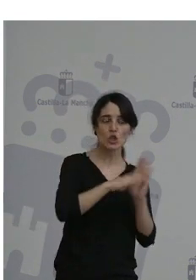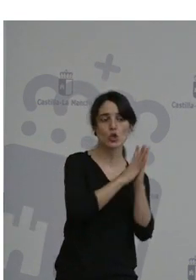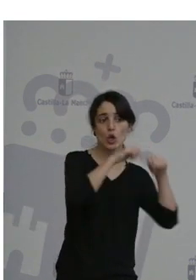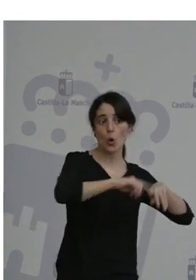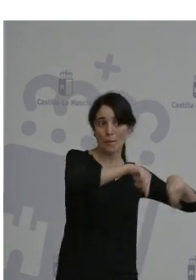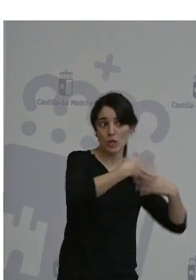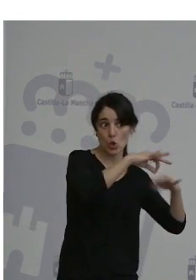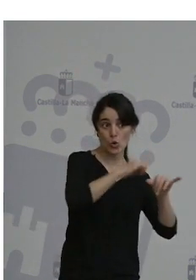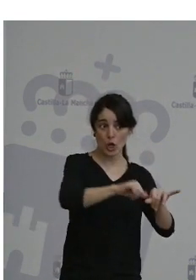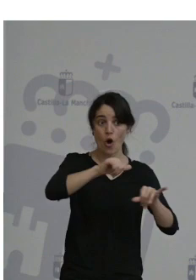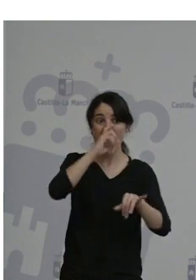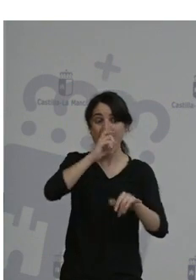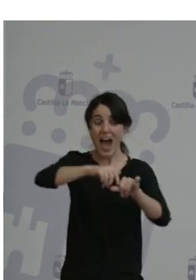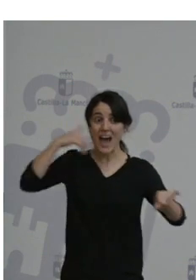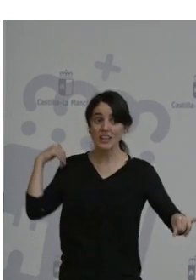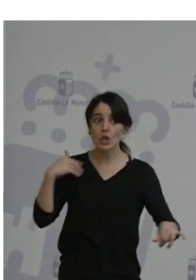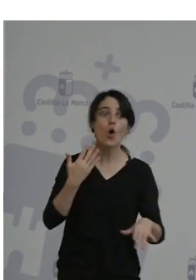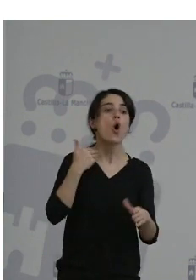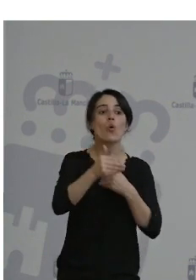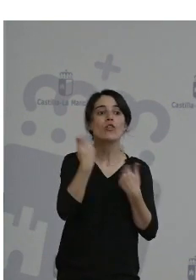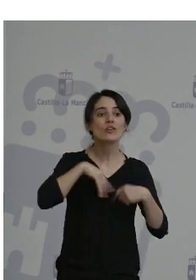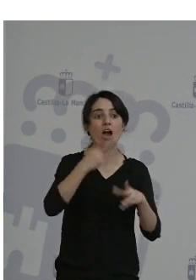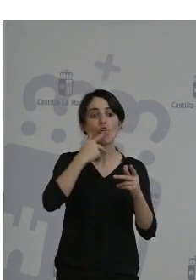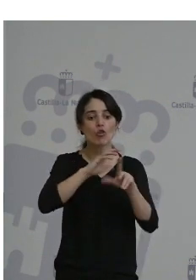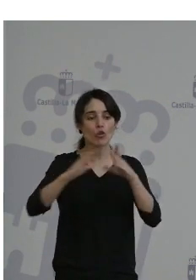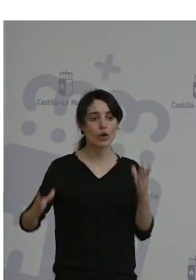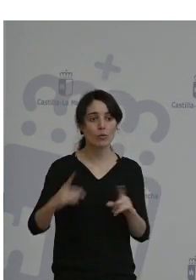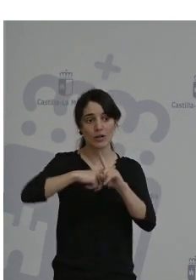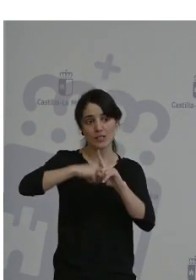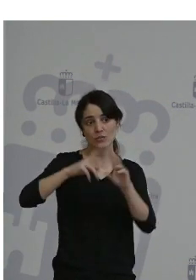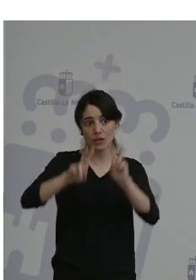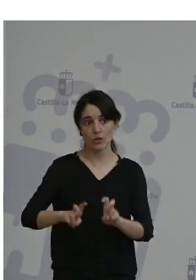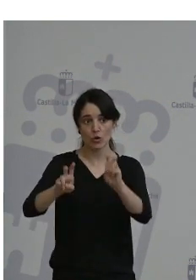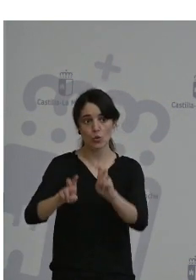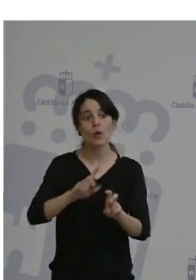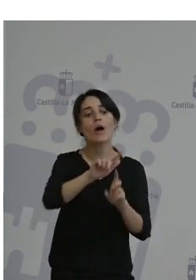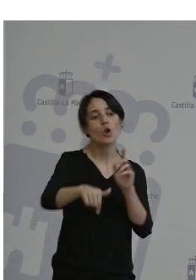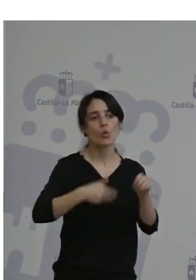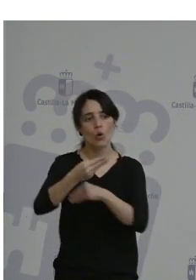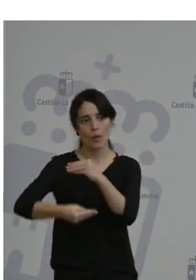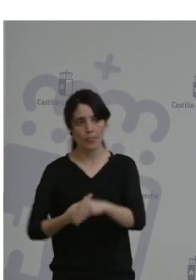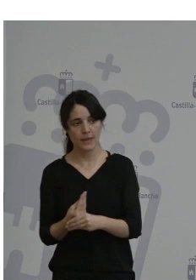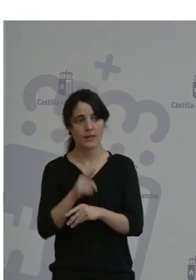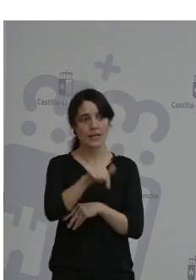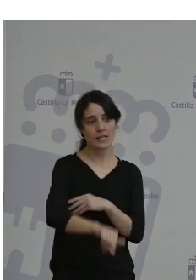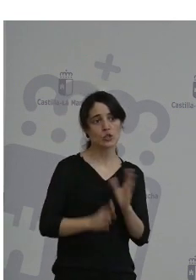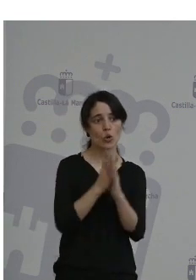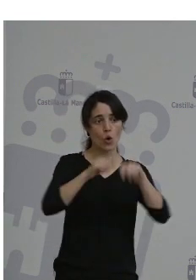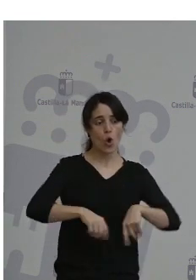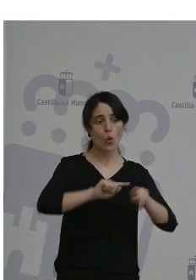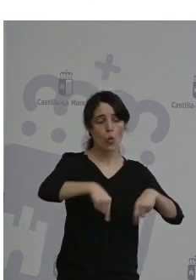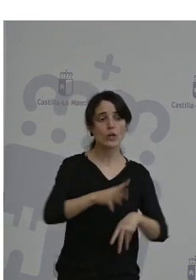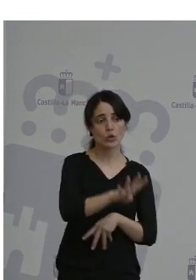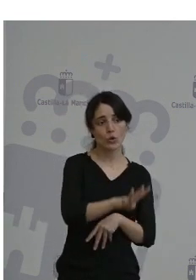Laboral de la Administración General del Estado en la nueva clasificación prevista en el cuarto Convenio Único en el que se está trabajando